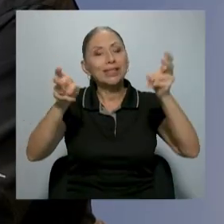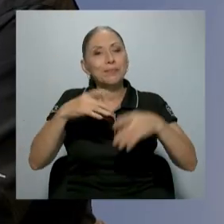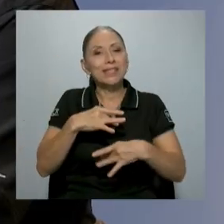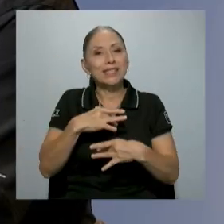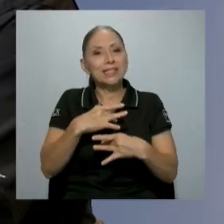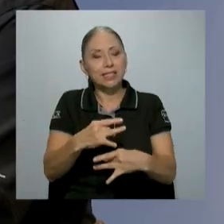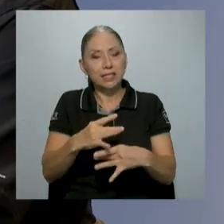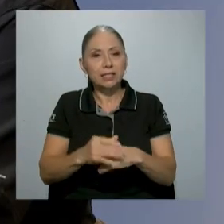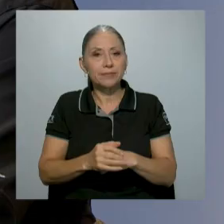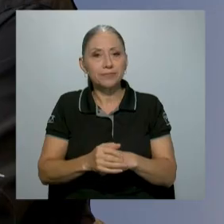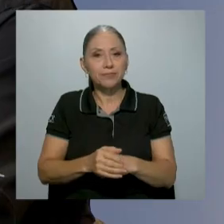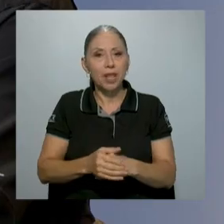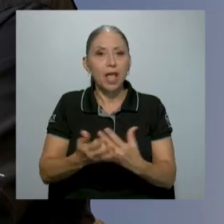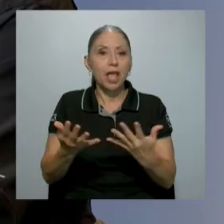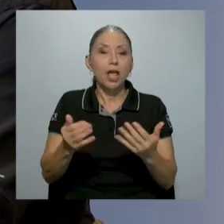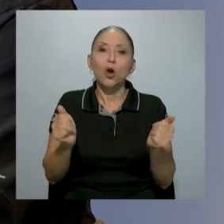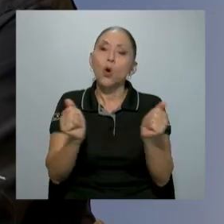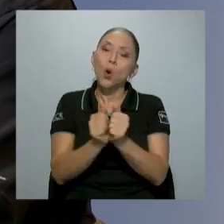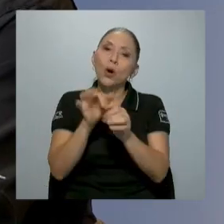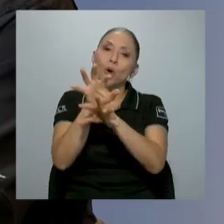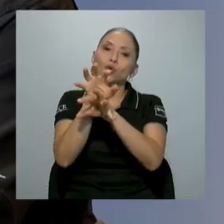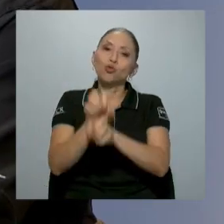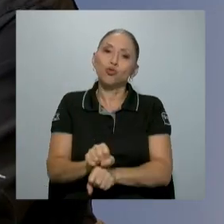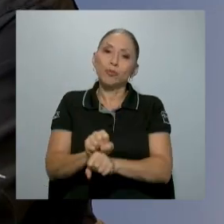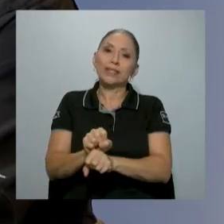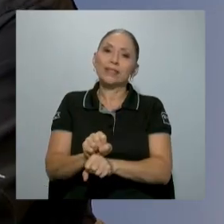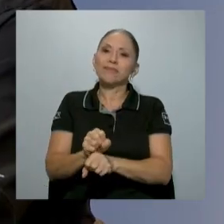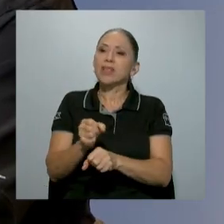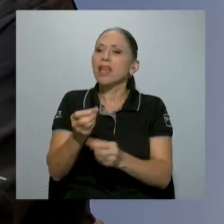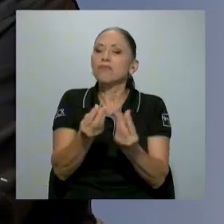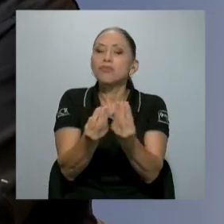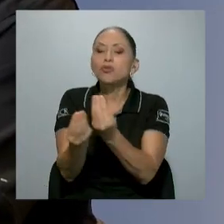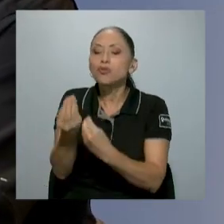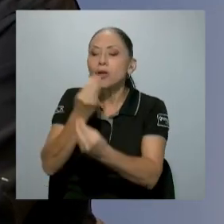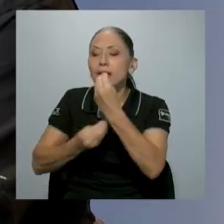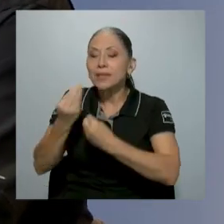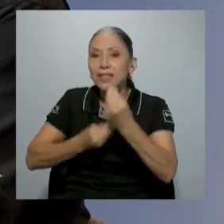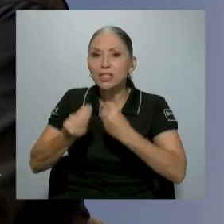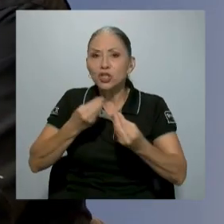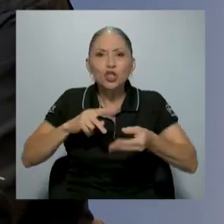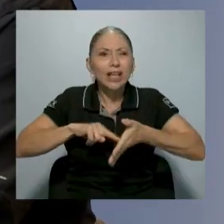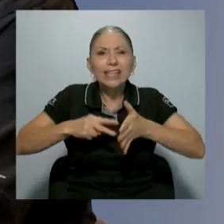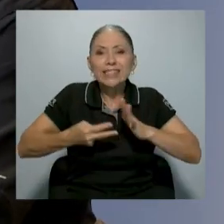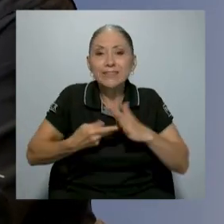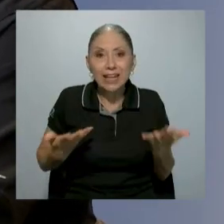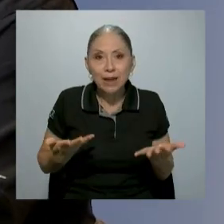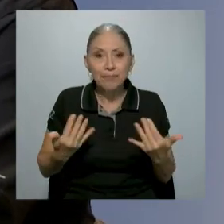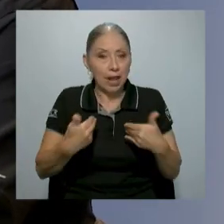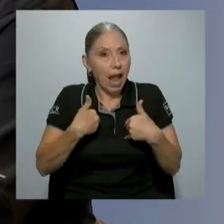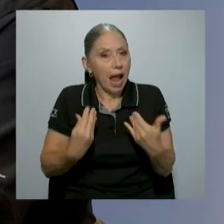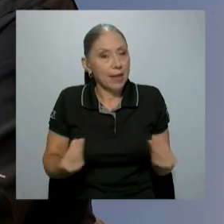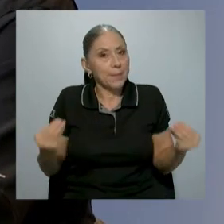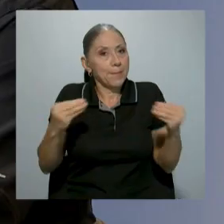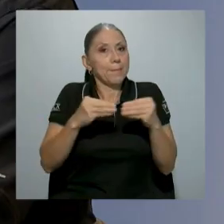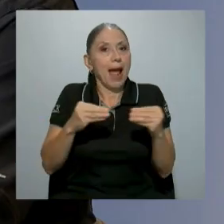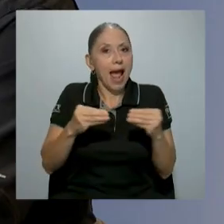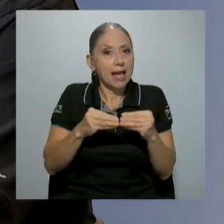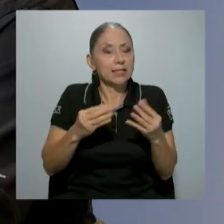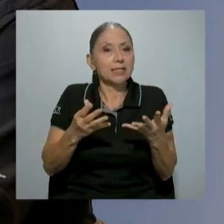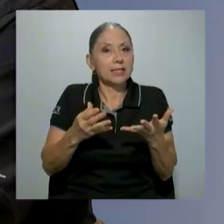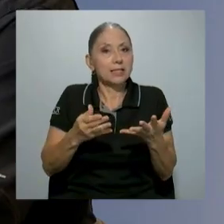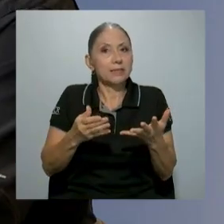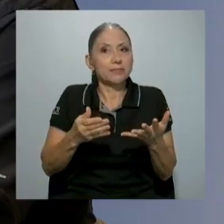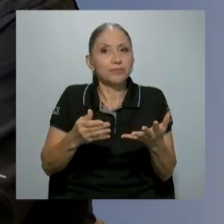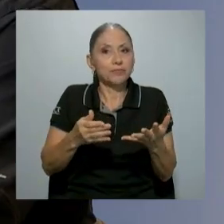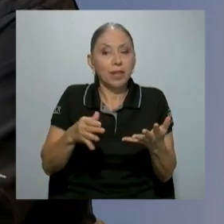de las costumbres alimenticias. ¿Eso qué quiere decir? Hay una mayor exposición, digamos, por oferta en las zonas en